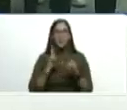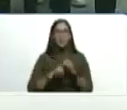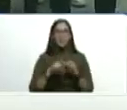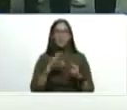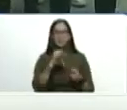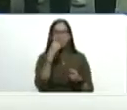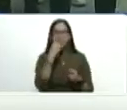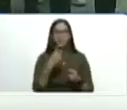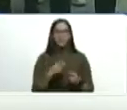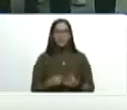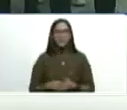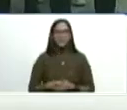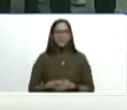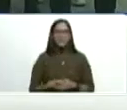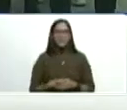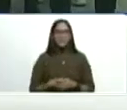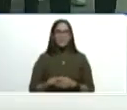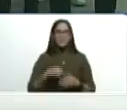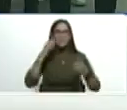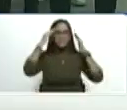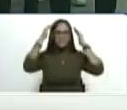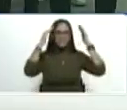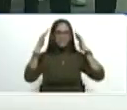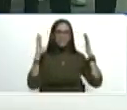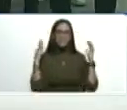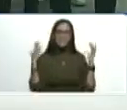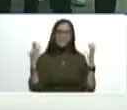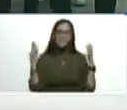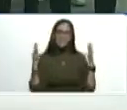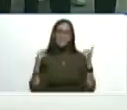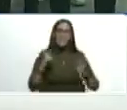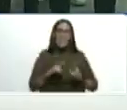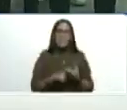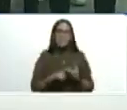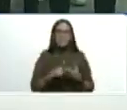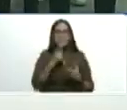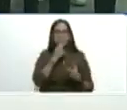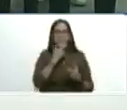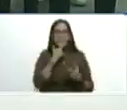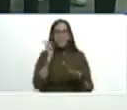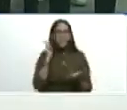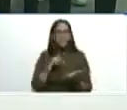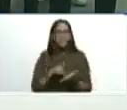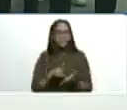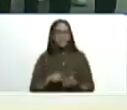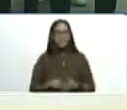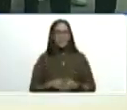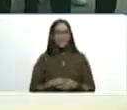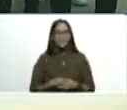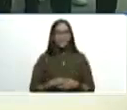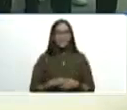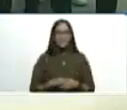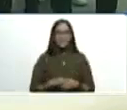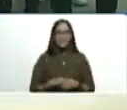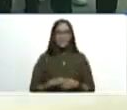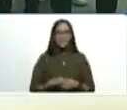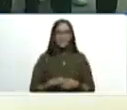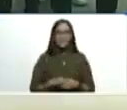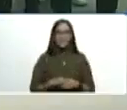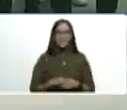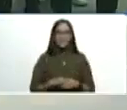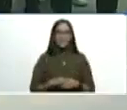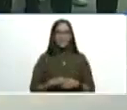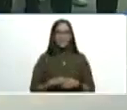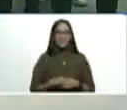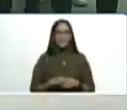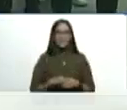veo. Saluda, Silita. Dame un aplauso a Silita, vale. Mira qué bonita vino hoy. Mira qué bonita vino Silita. Tú